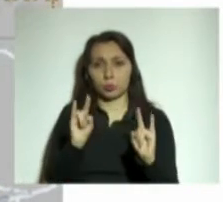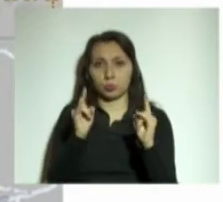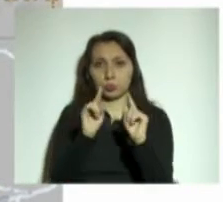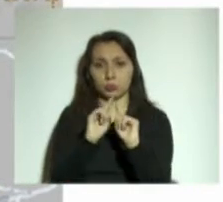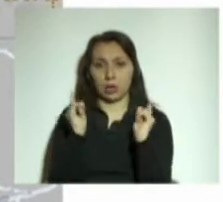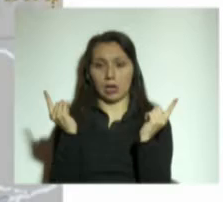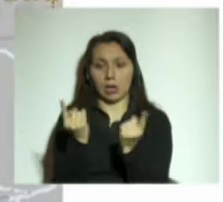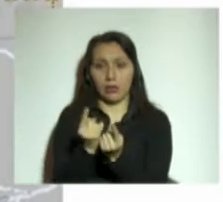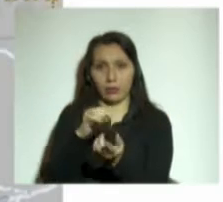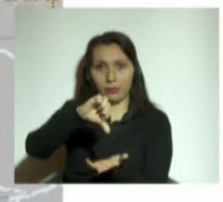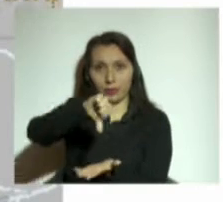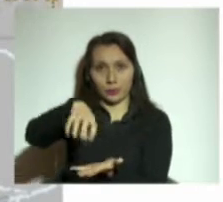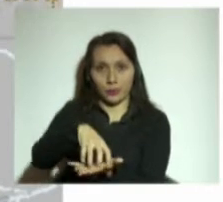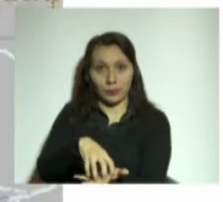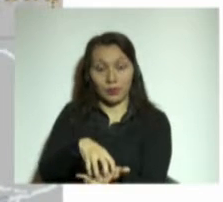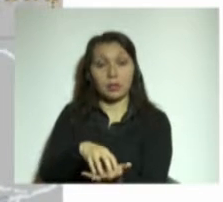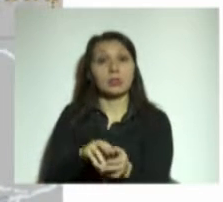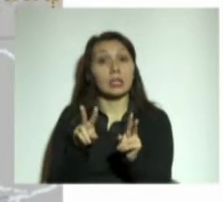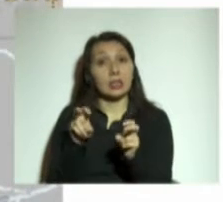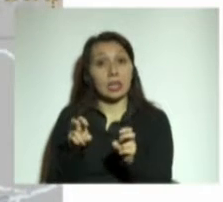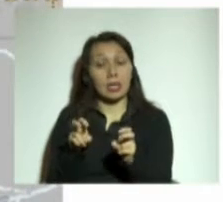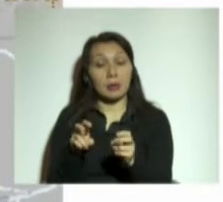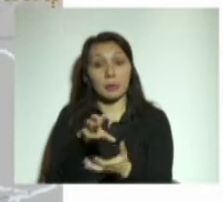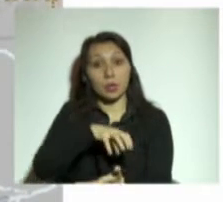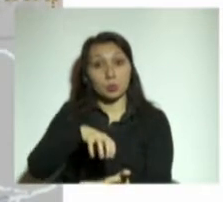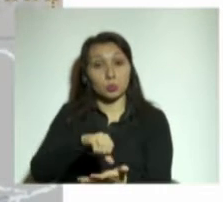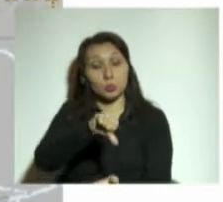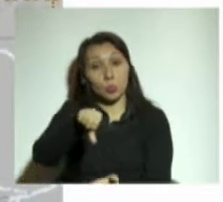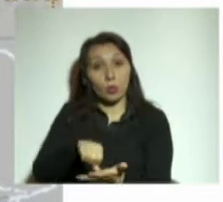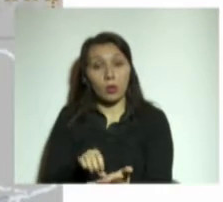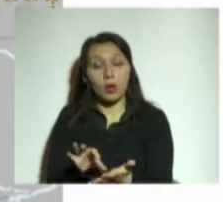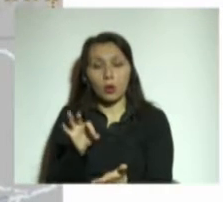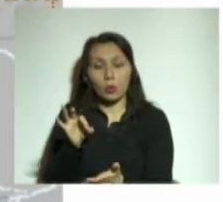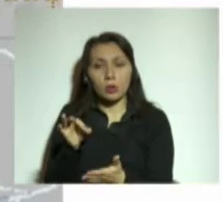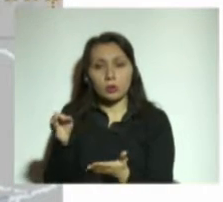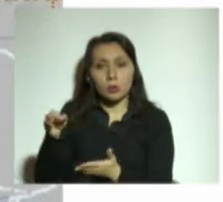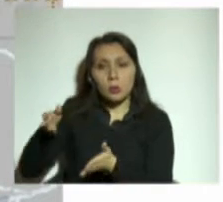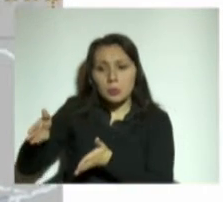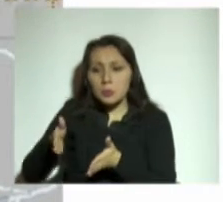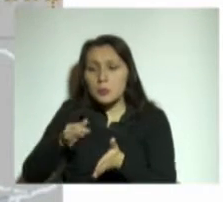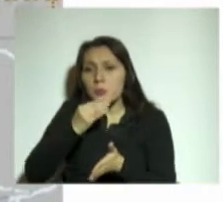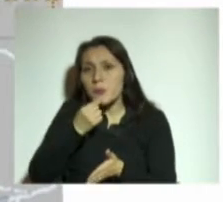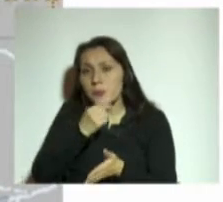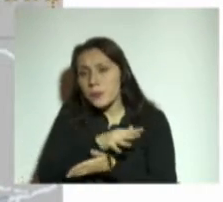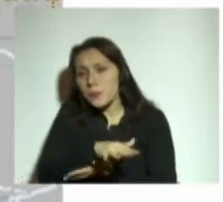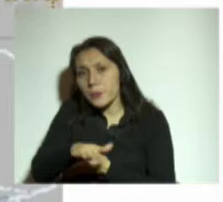alrededor de la metrópolis. Si estás en un tema urbano, pues encuentras una llanura, como ha dicho Jordi, una